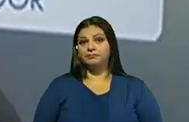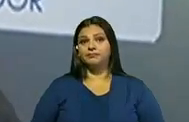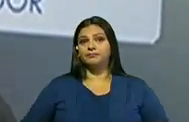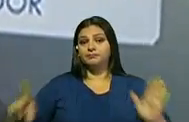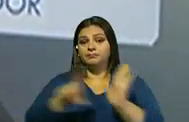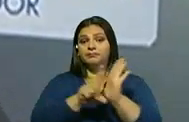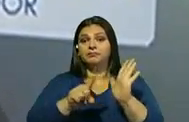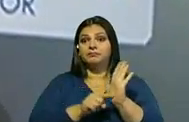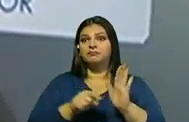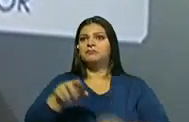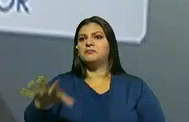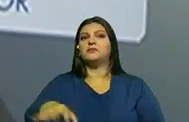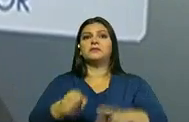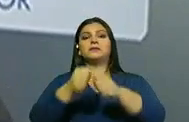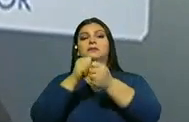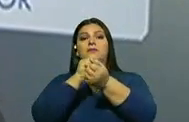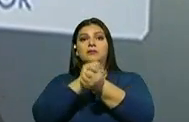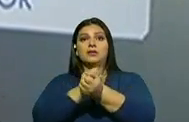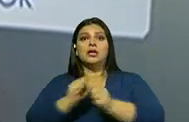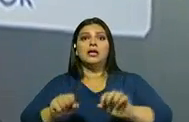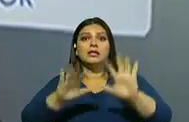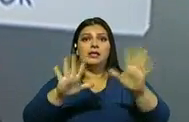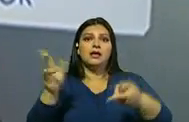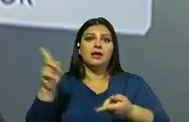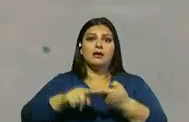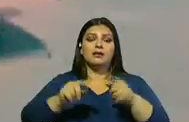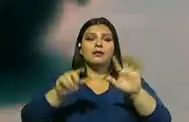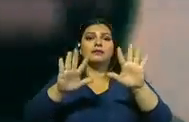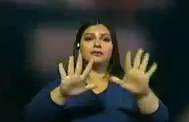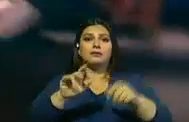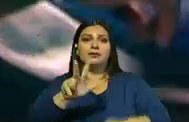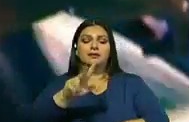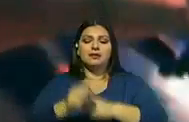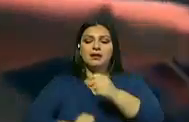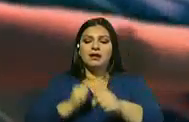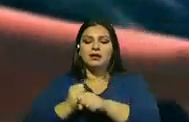va desde los 10 años a 13 años de privación. Informó Roselena Vázquez.